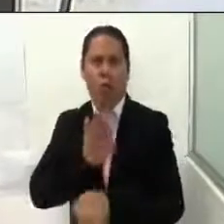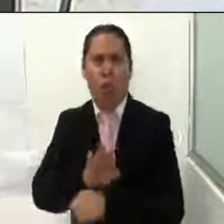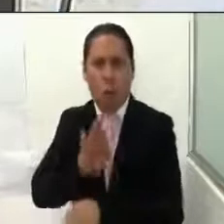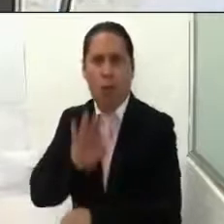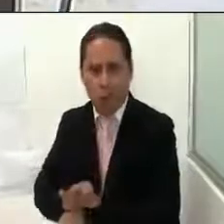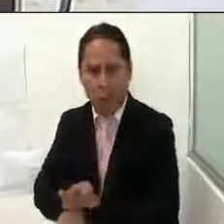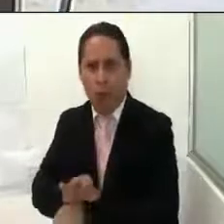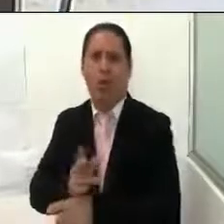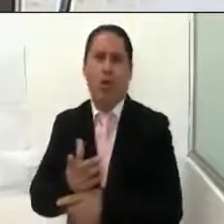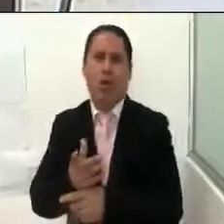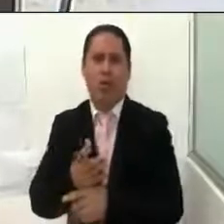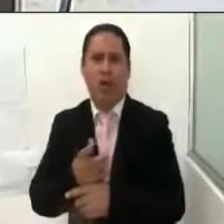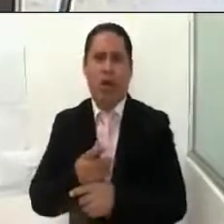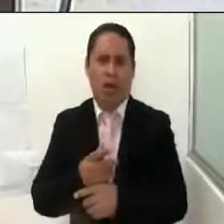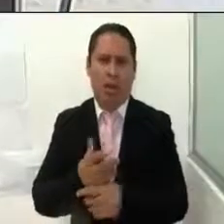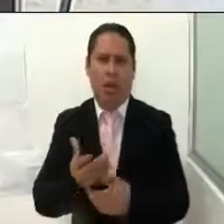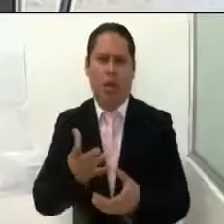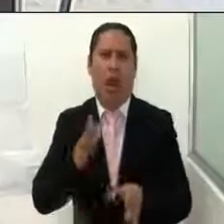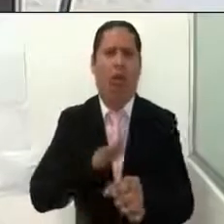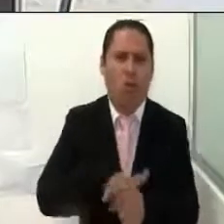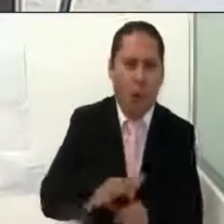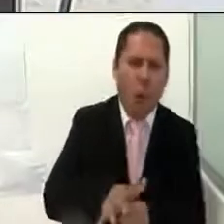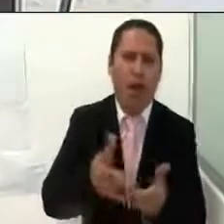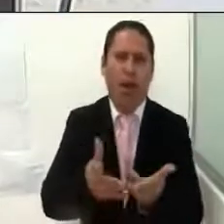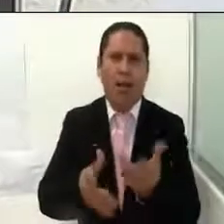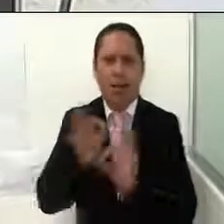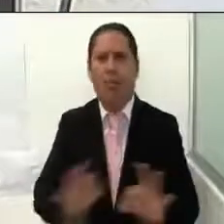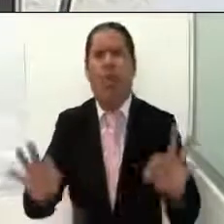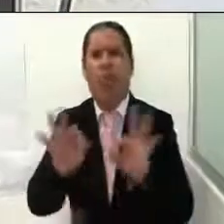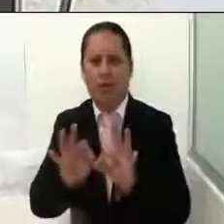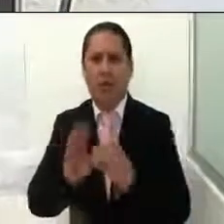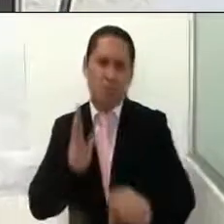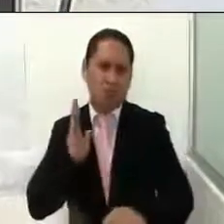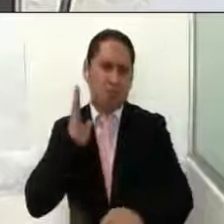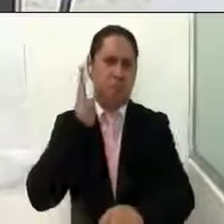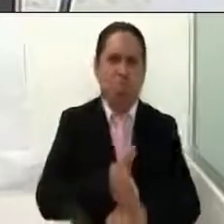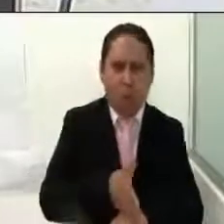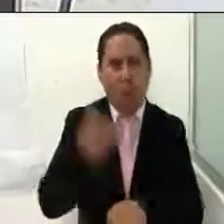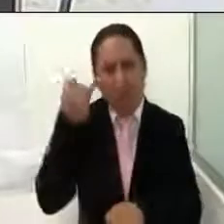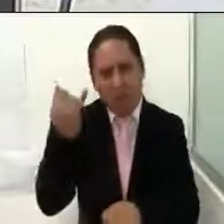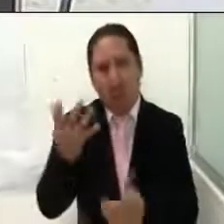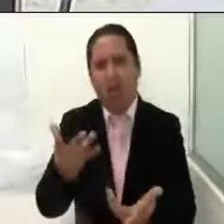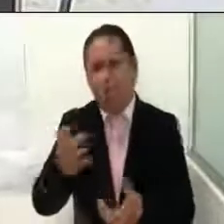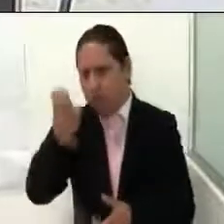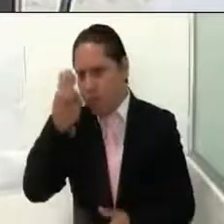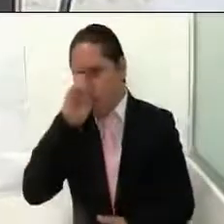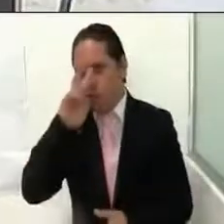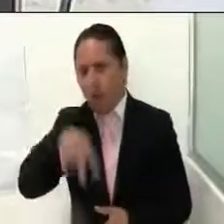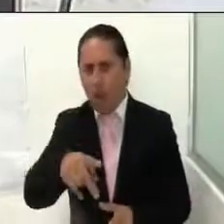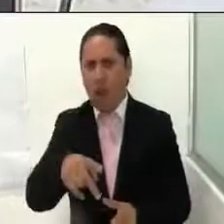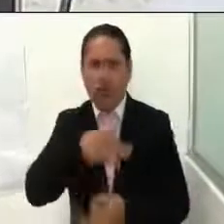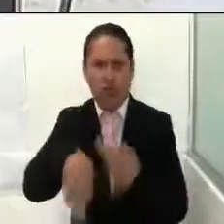constitucionales con el fin de prevenir y en su caso sancionar las faltas administrativas y los hechos de corrupción